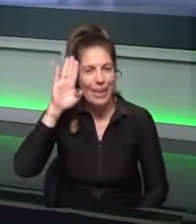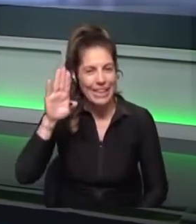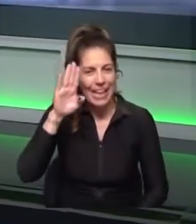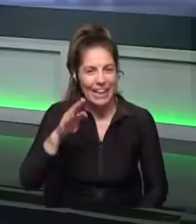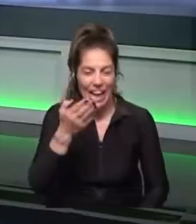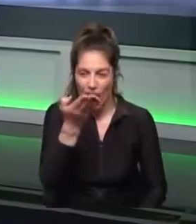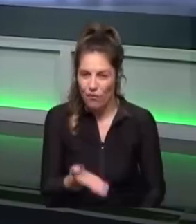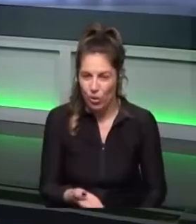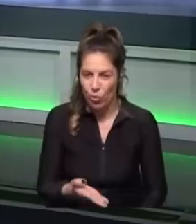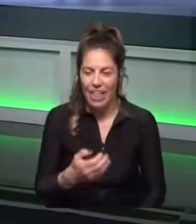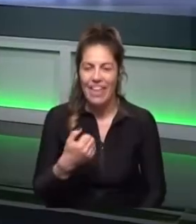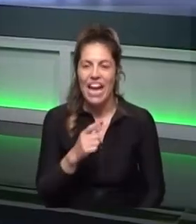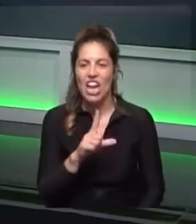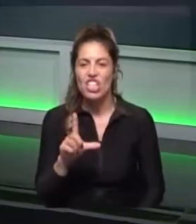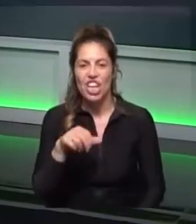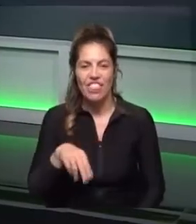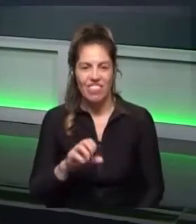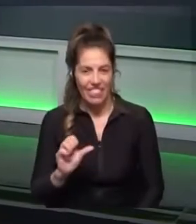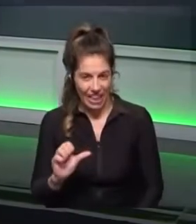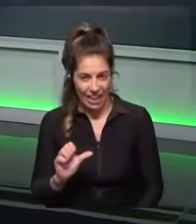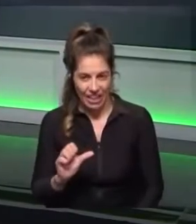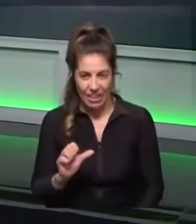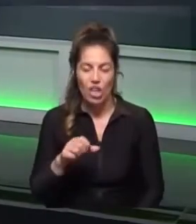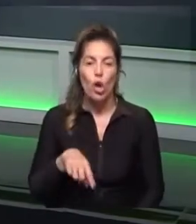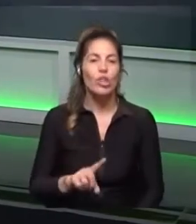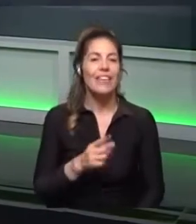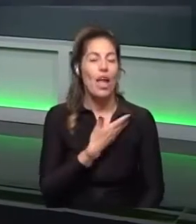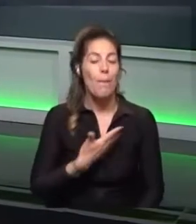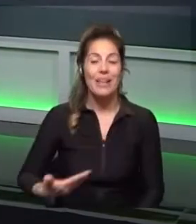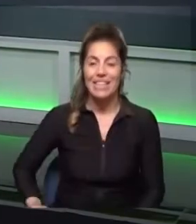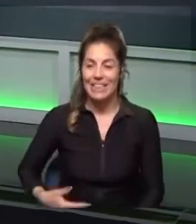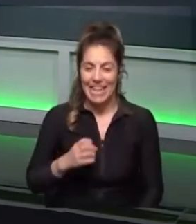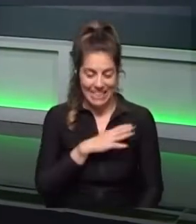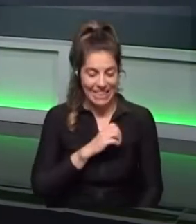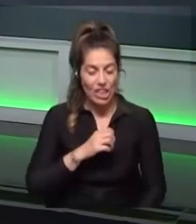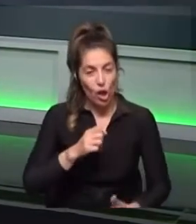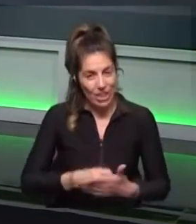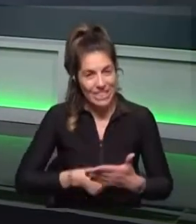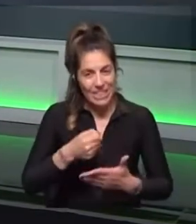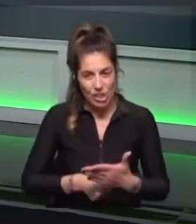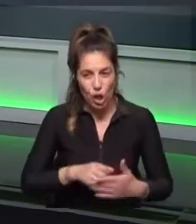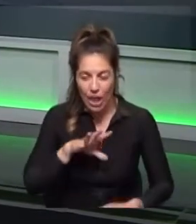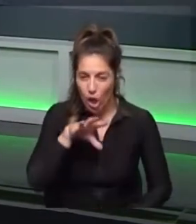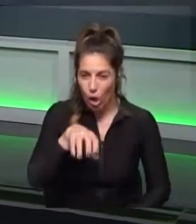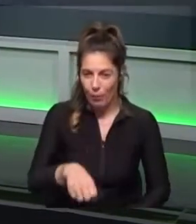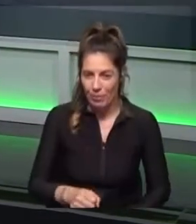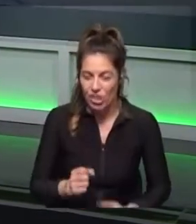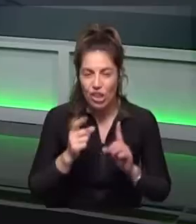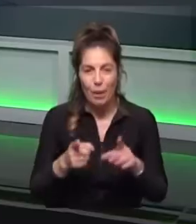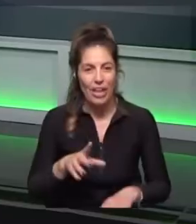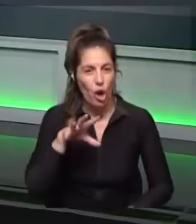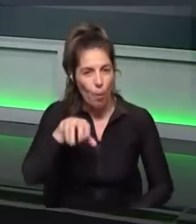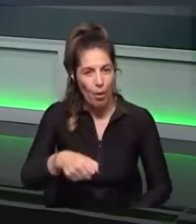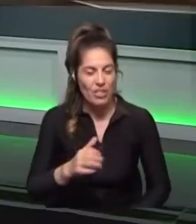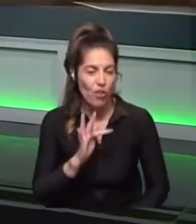la figura de Salvador Allende no obstante el presidente chileno volvió a insistir en el compromiso y también en el compromiso